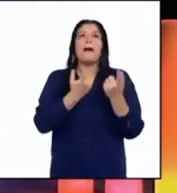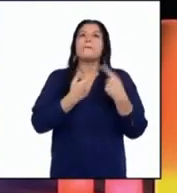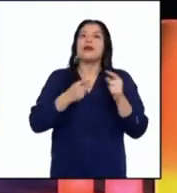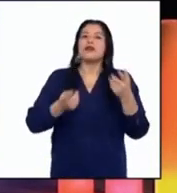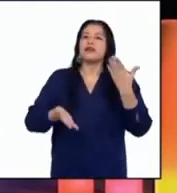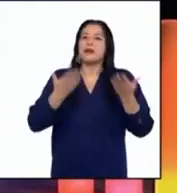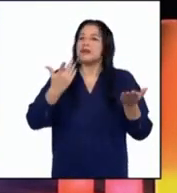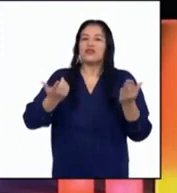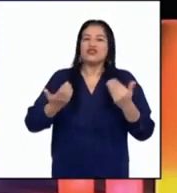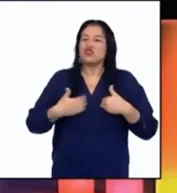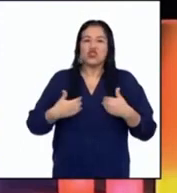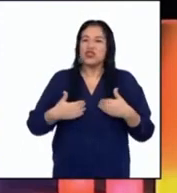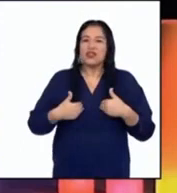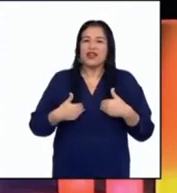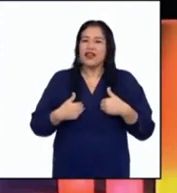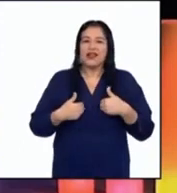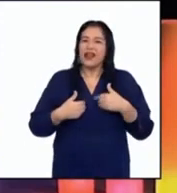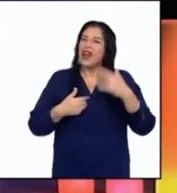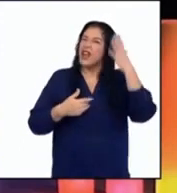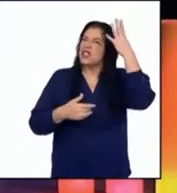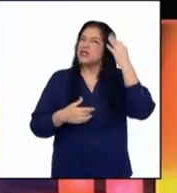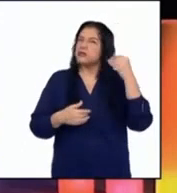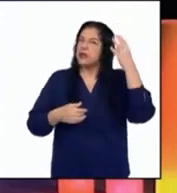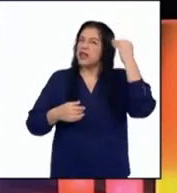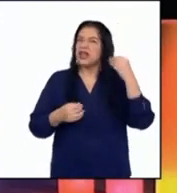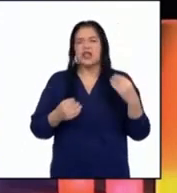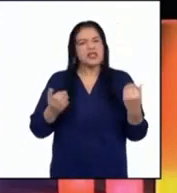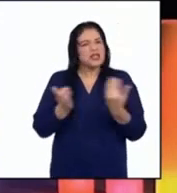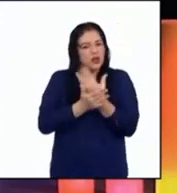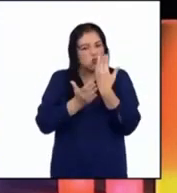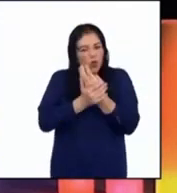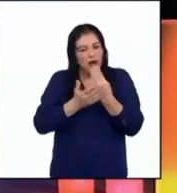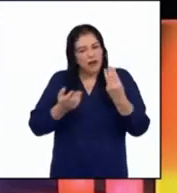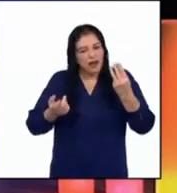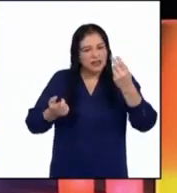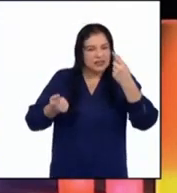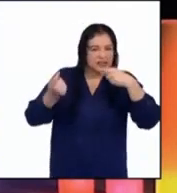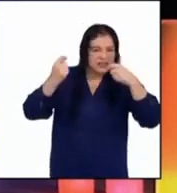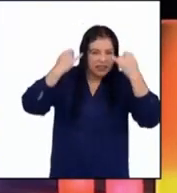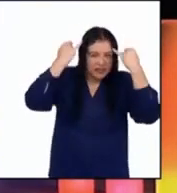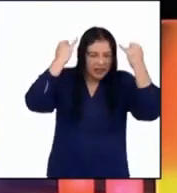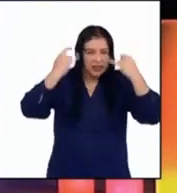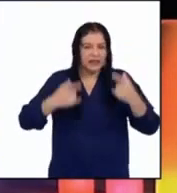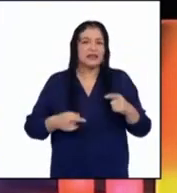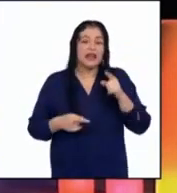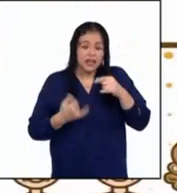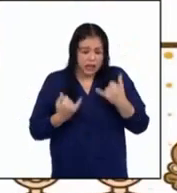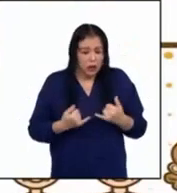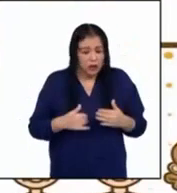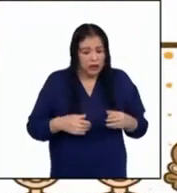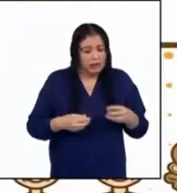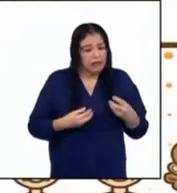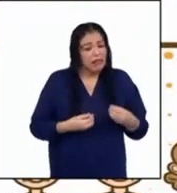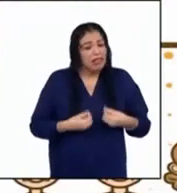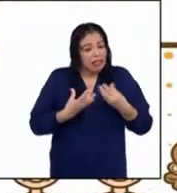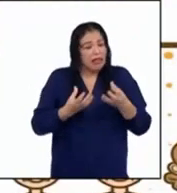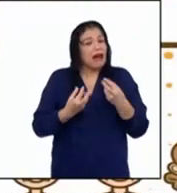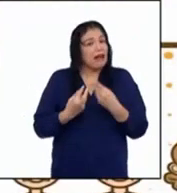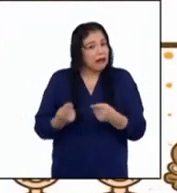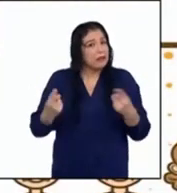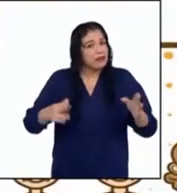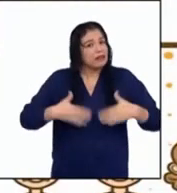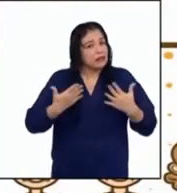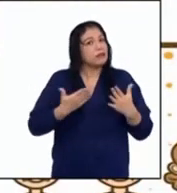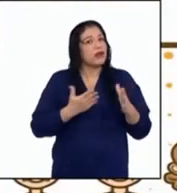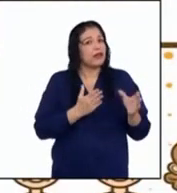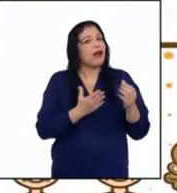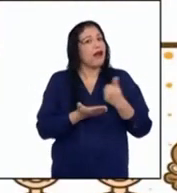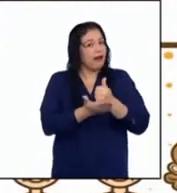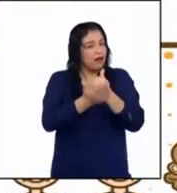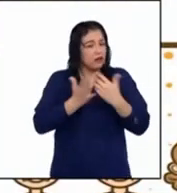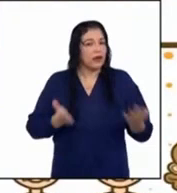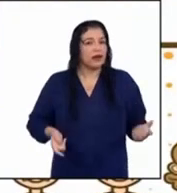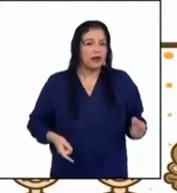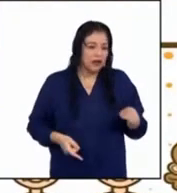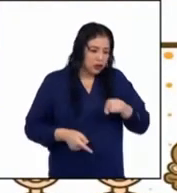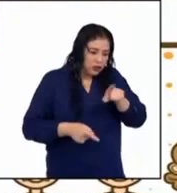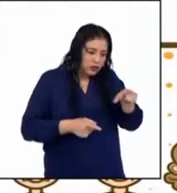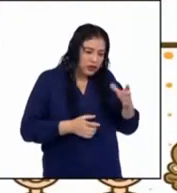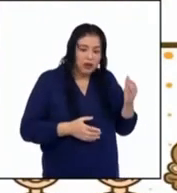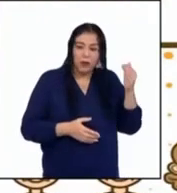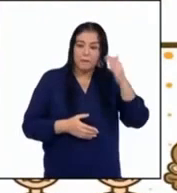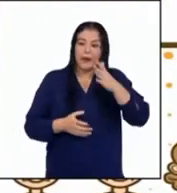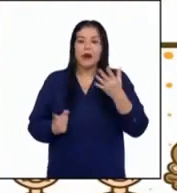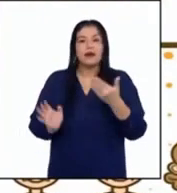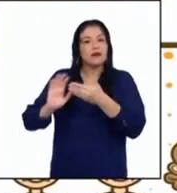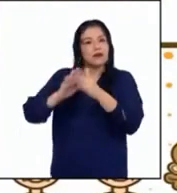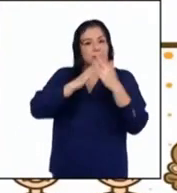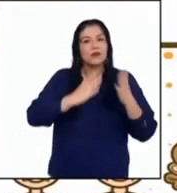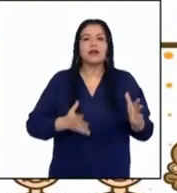de emprendimiento. Y hay herramientas que hoy en día ayudan a organizar eso de una manera muy sencilla. Entonces, ellos van a la comunidad,